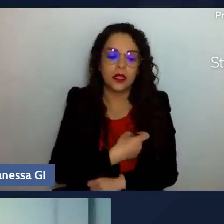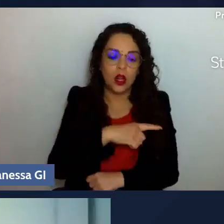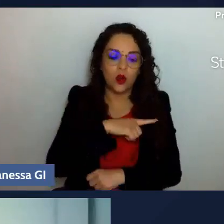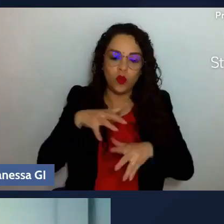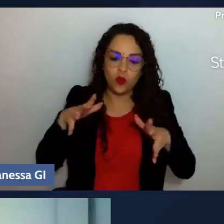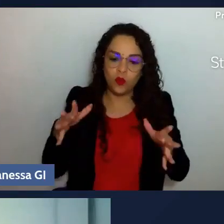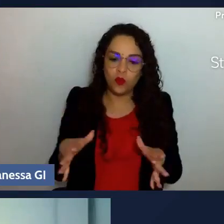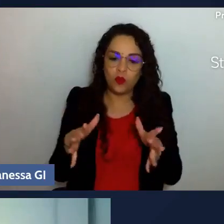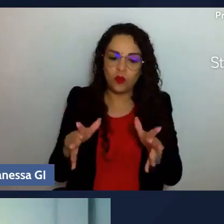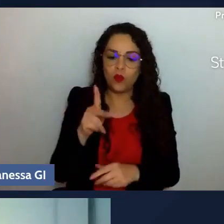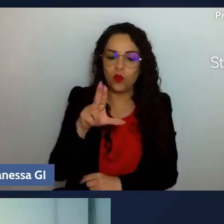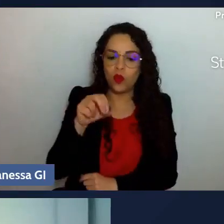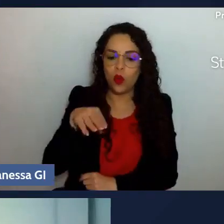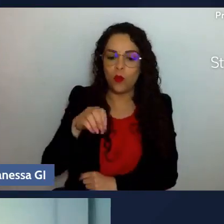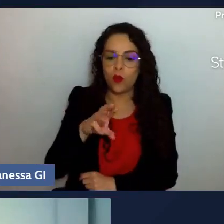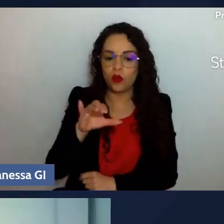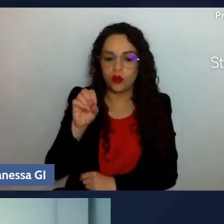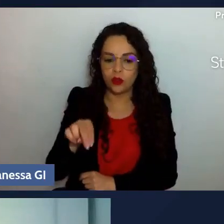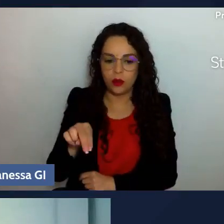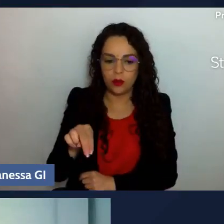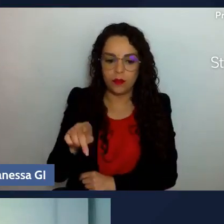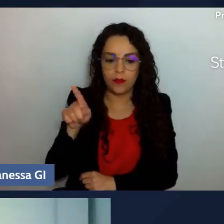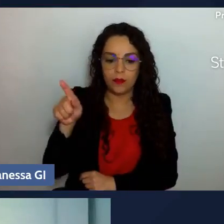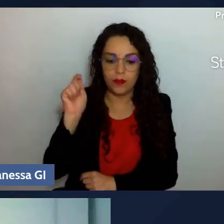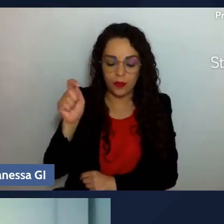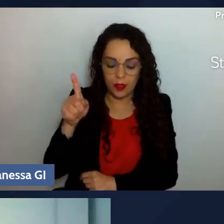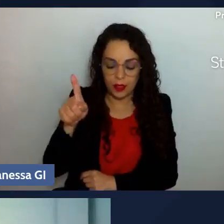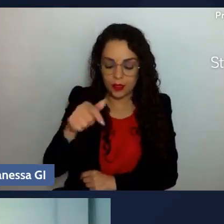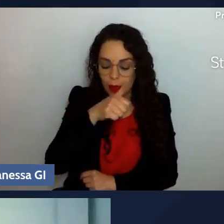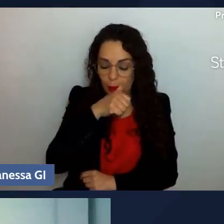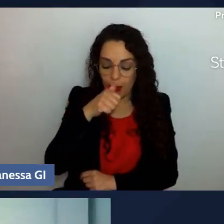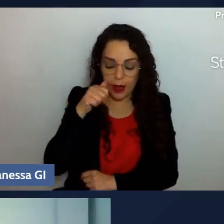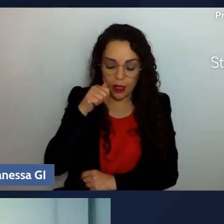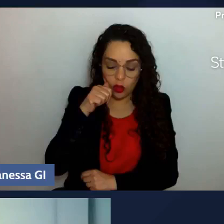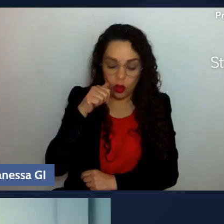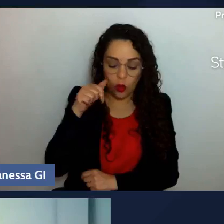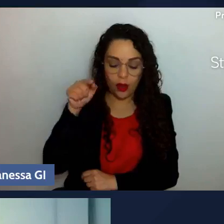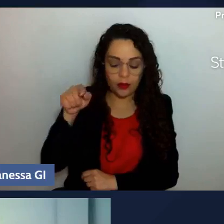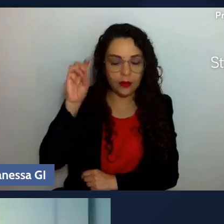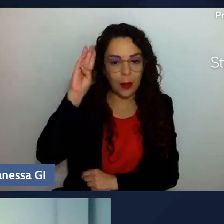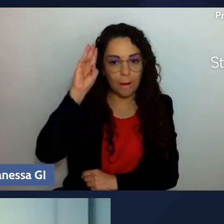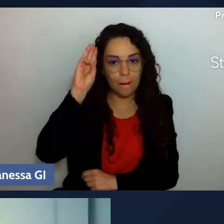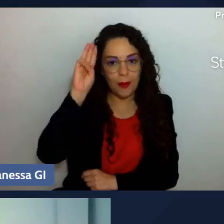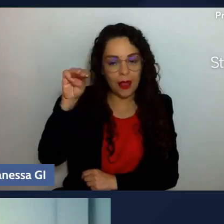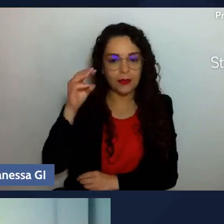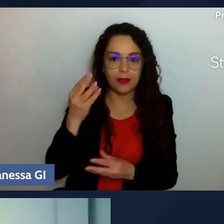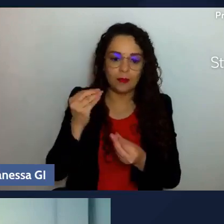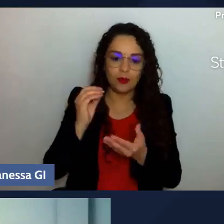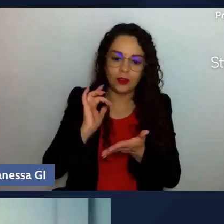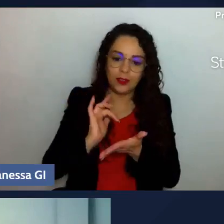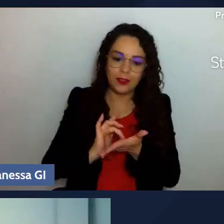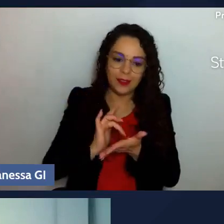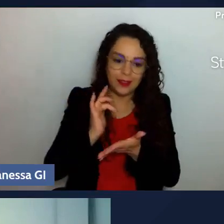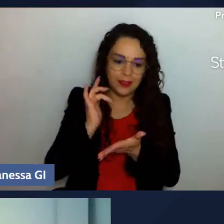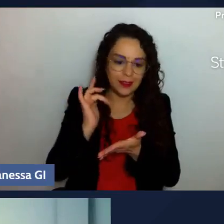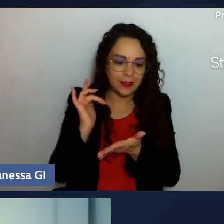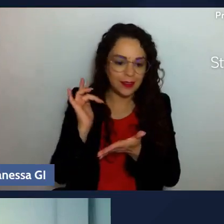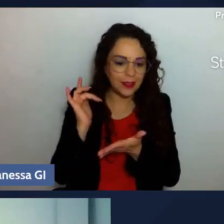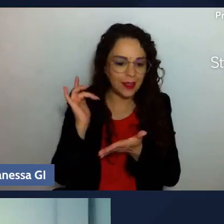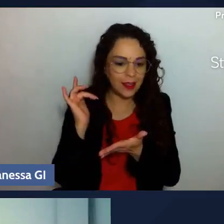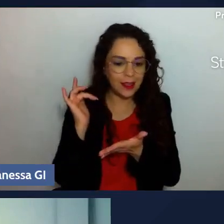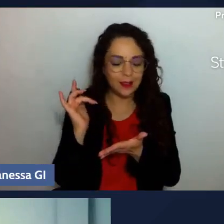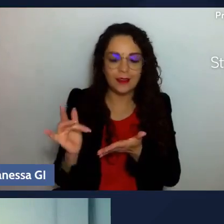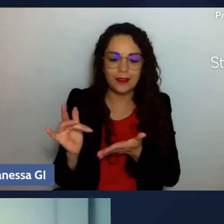la Jurisdicción Sanitaria Benito Juárez. Maestra Samara, muchas gracias, de verdad, le agradezco